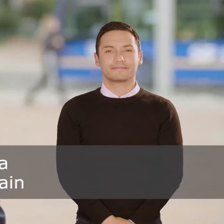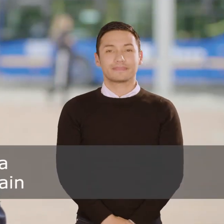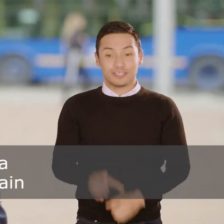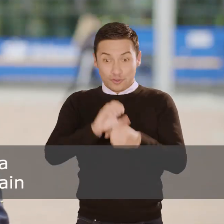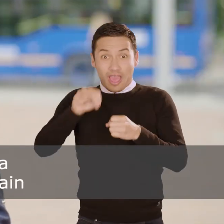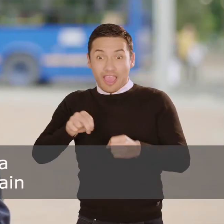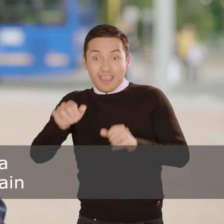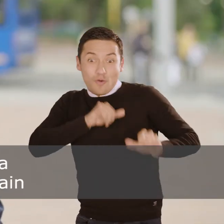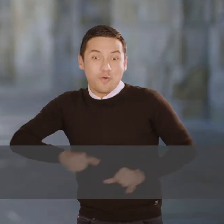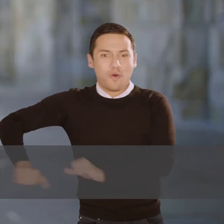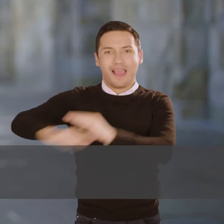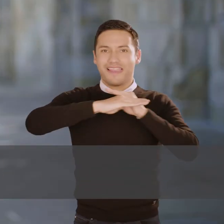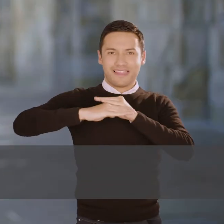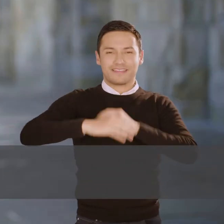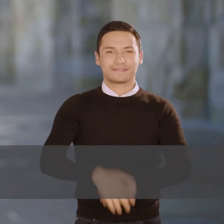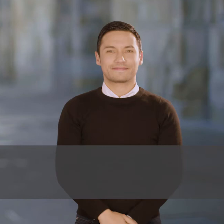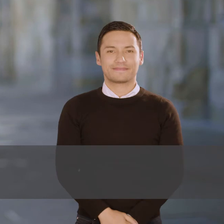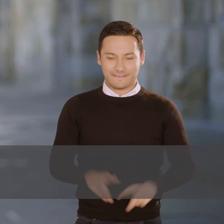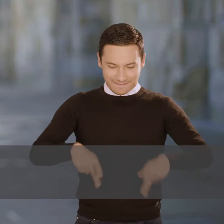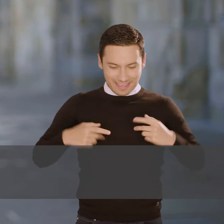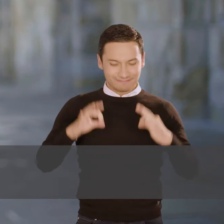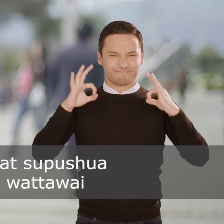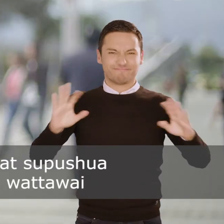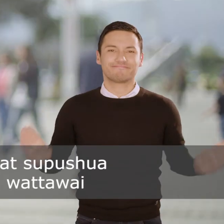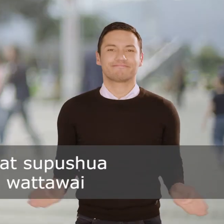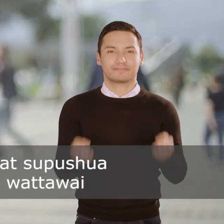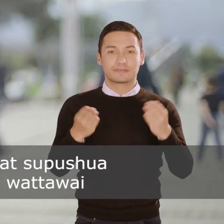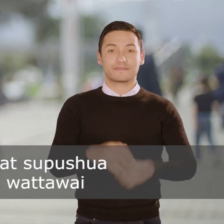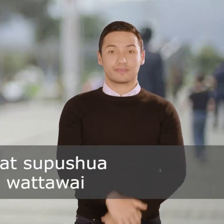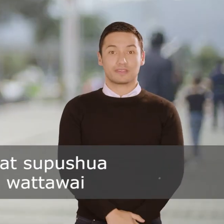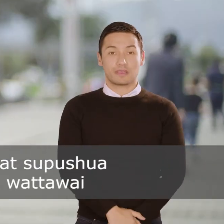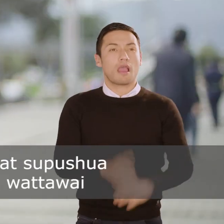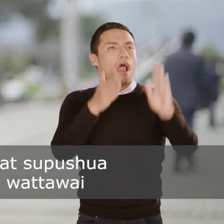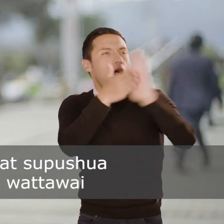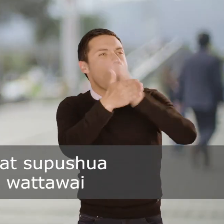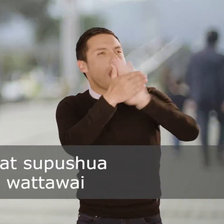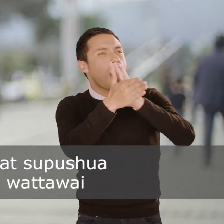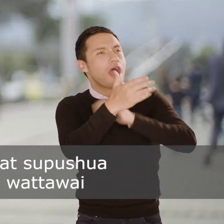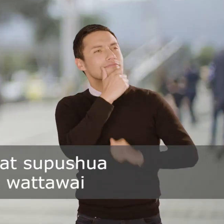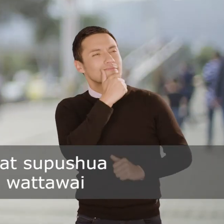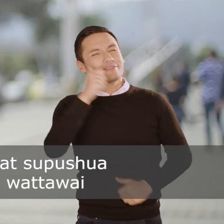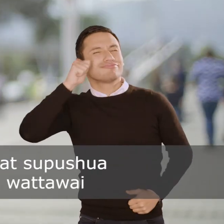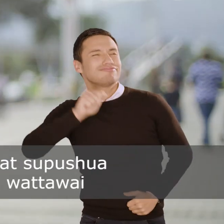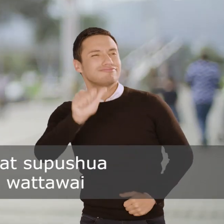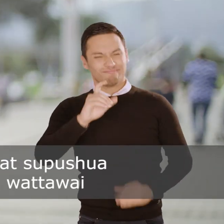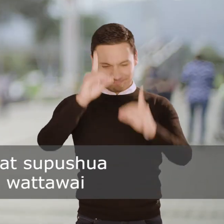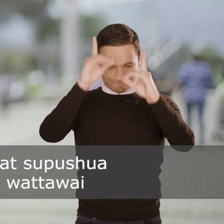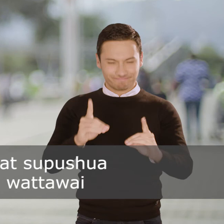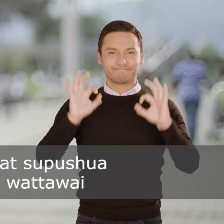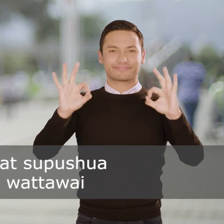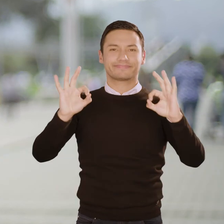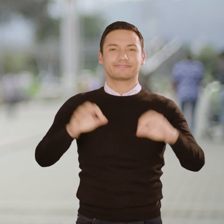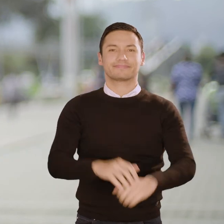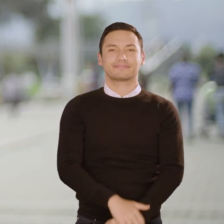Nos hace iguales como ciudadanos. Mejora nuestra calidad de vida. Acceder a la información nos permite tomar mejores decisiones día a día.